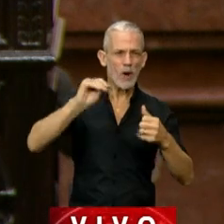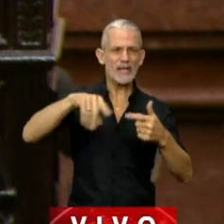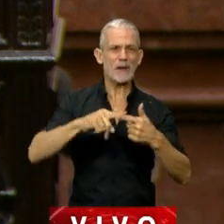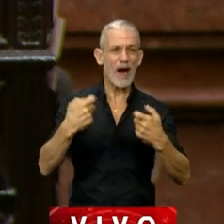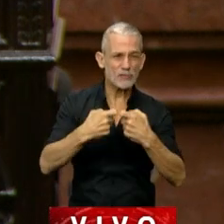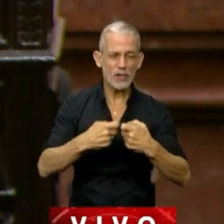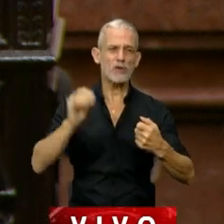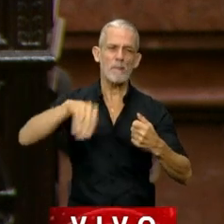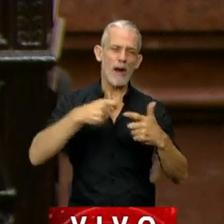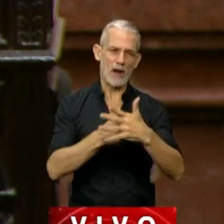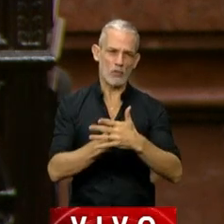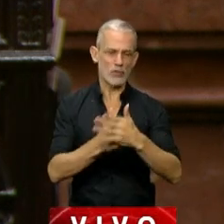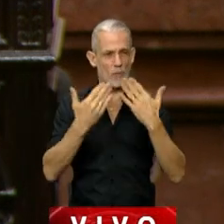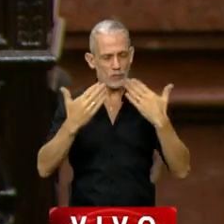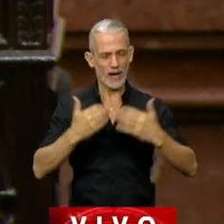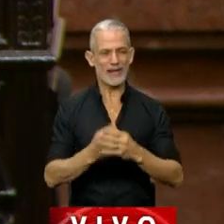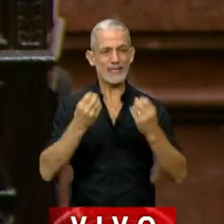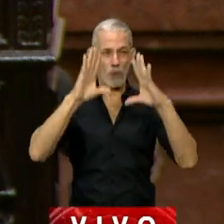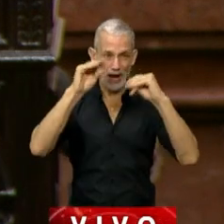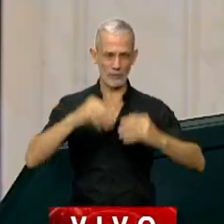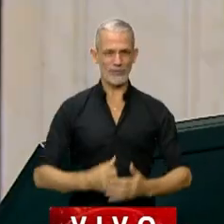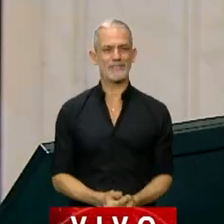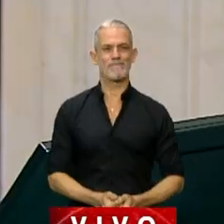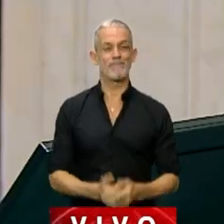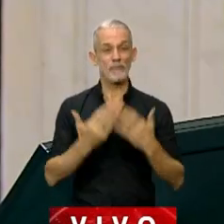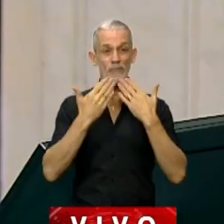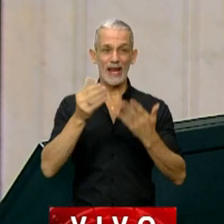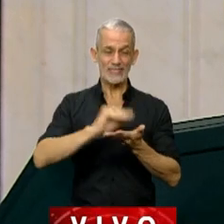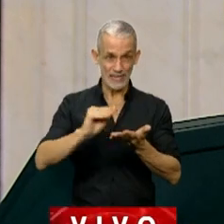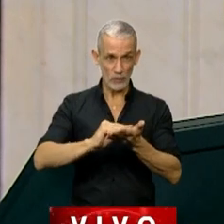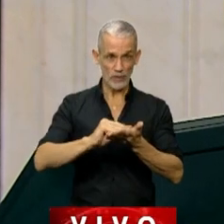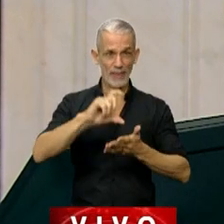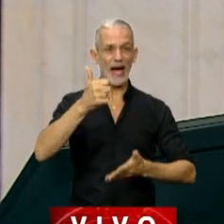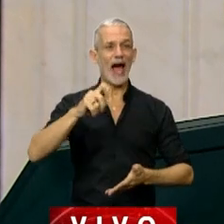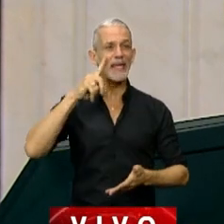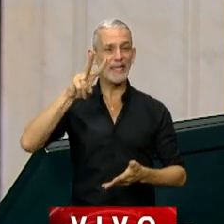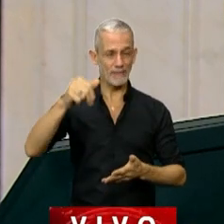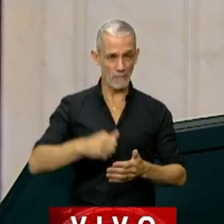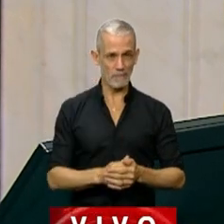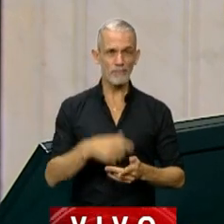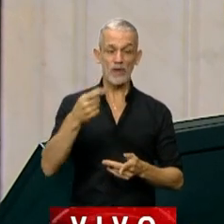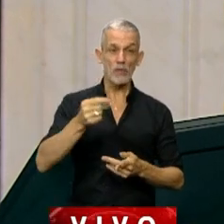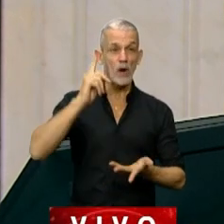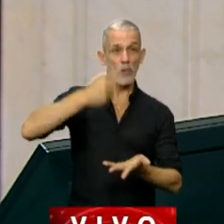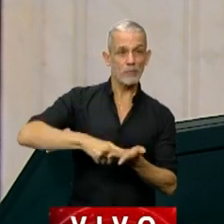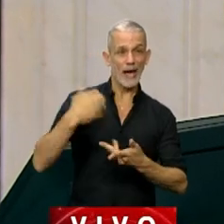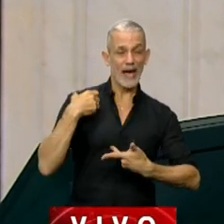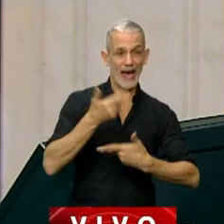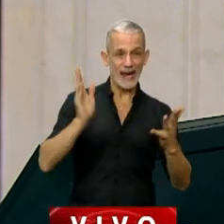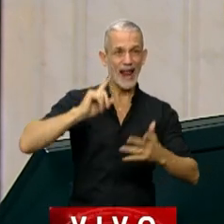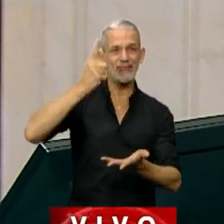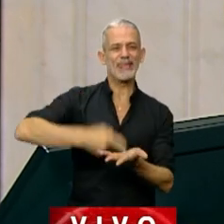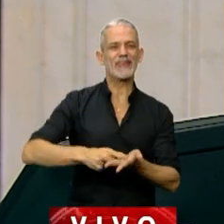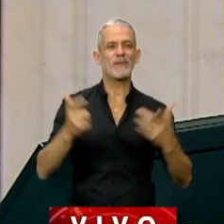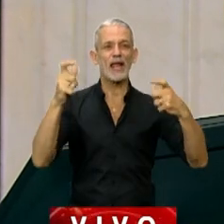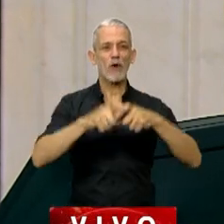más organización y con más lucha. Muchas gracias y buenas noches. Gracias, diputada Caliba. En consideración en general, el dictamen